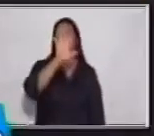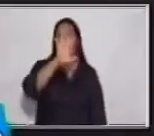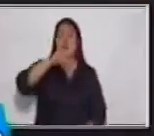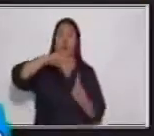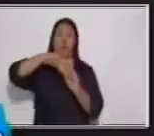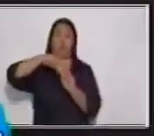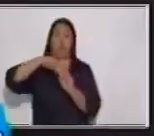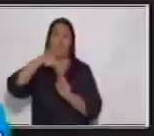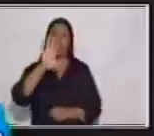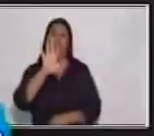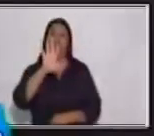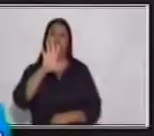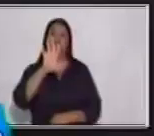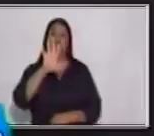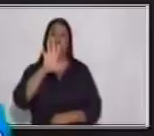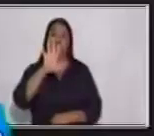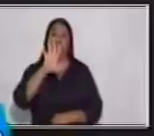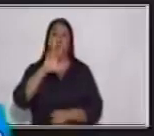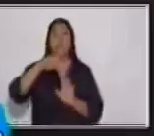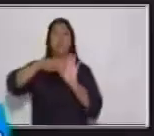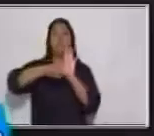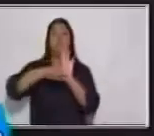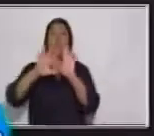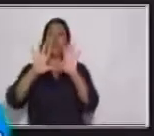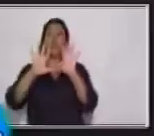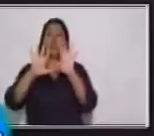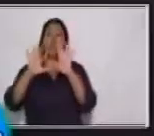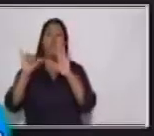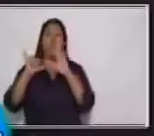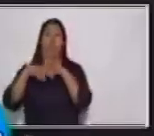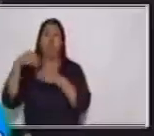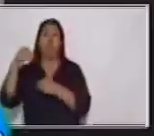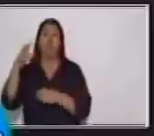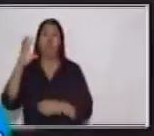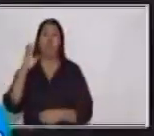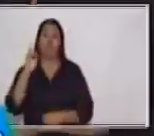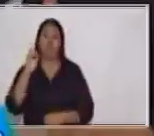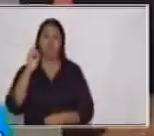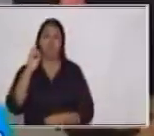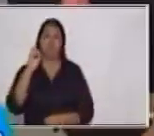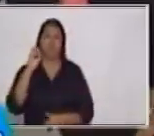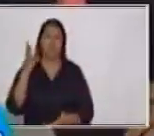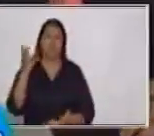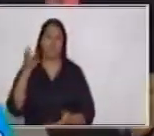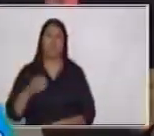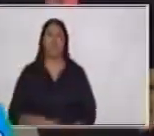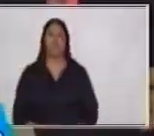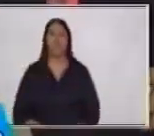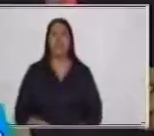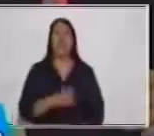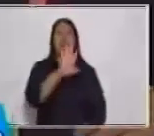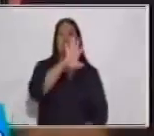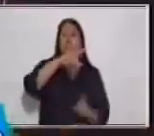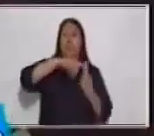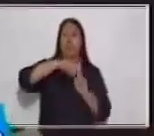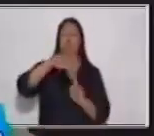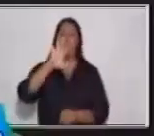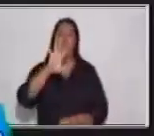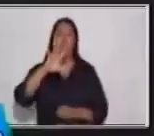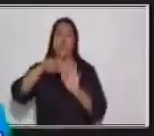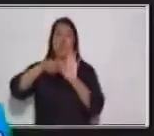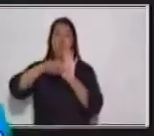más 5 menos 10 igual a 0. Mire. 5 más 5,